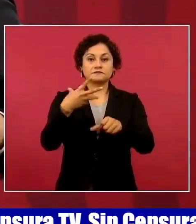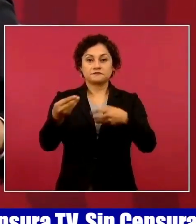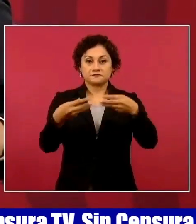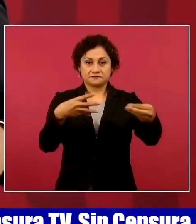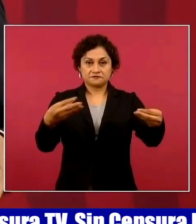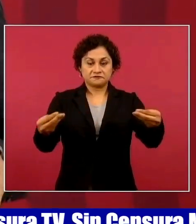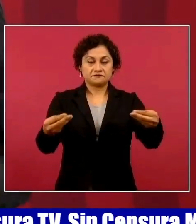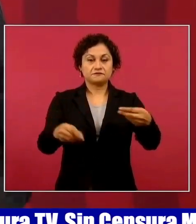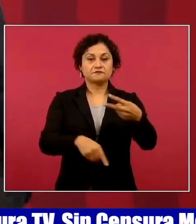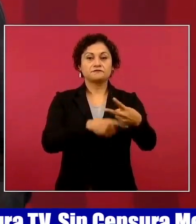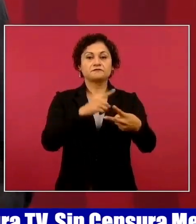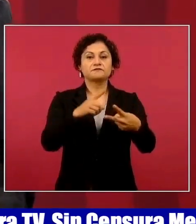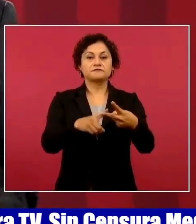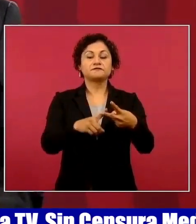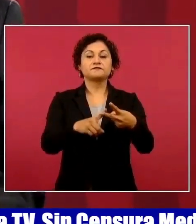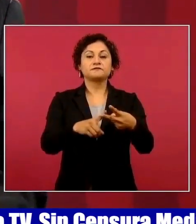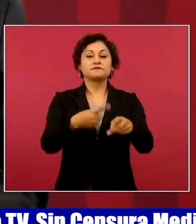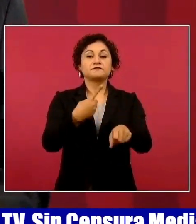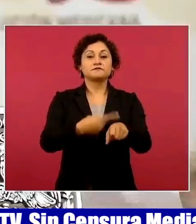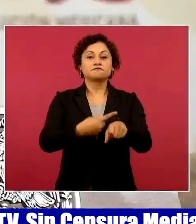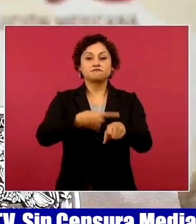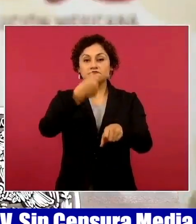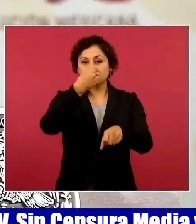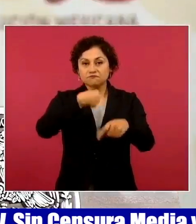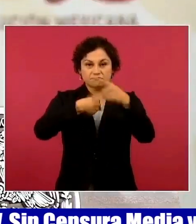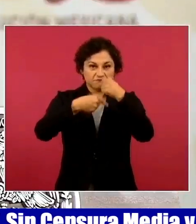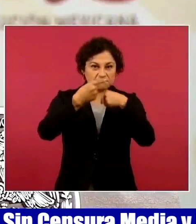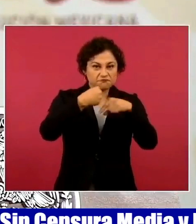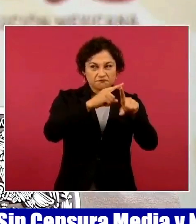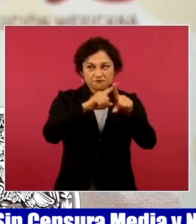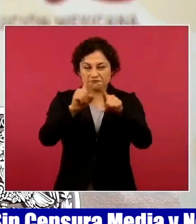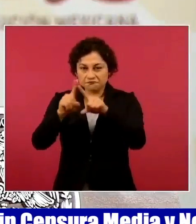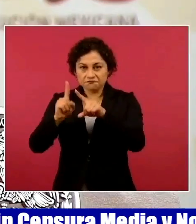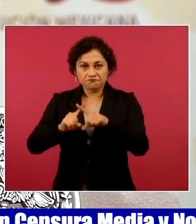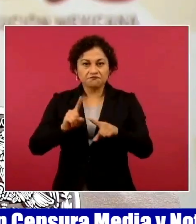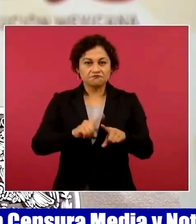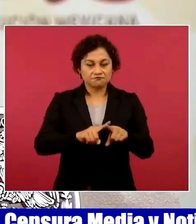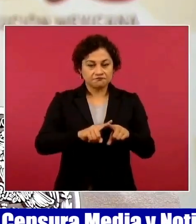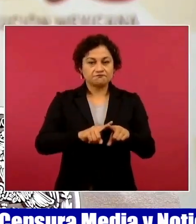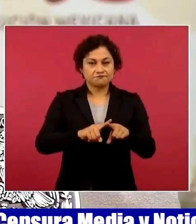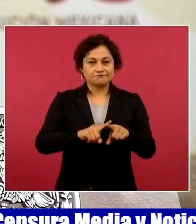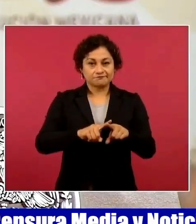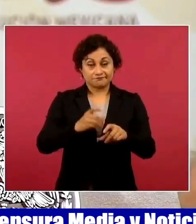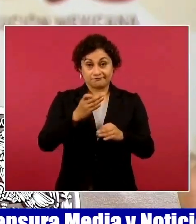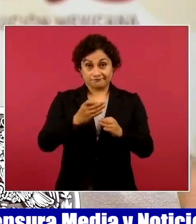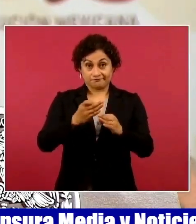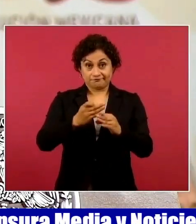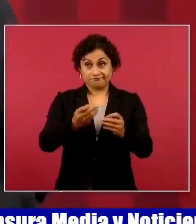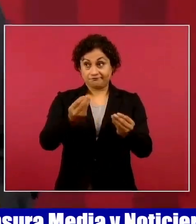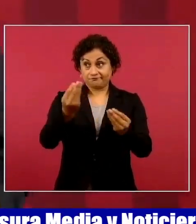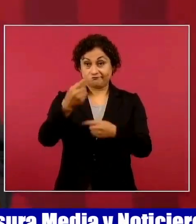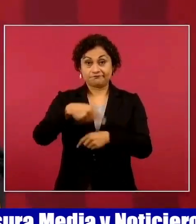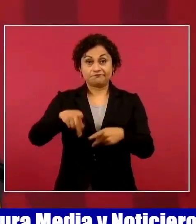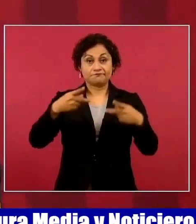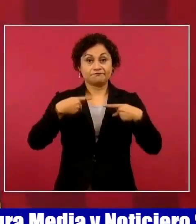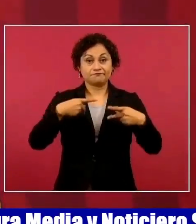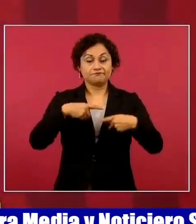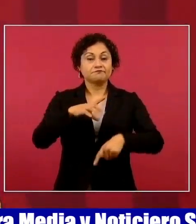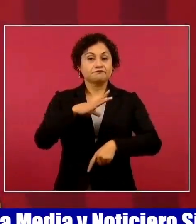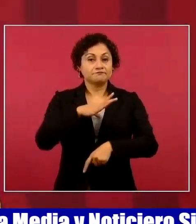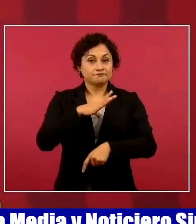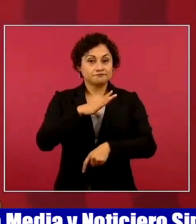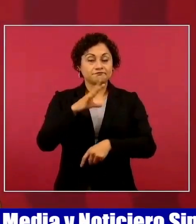Colombia, Argentina y Bolivia, en el que con apego a acuerdos internacionales exhorta a los responsables de la gestión política en Perú que respeten